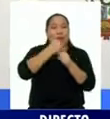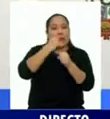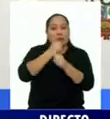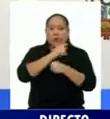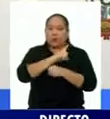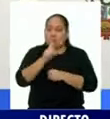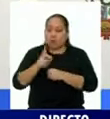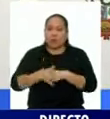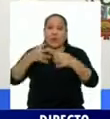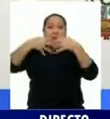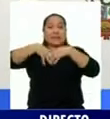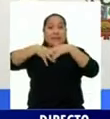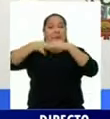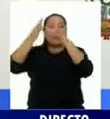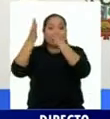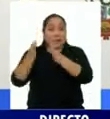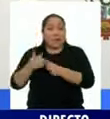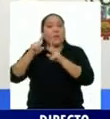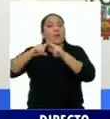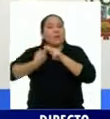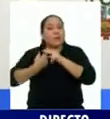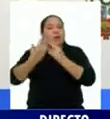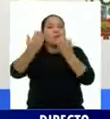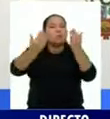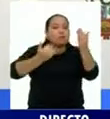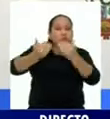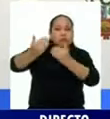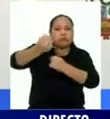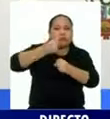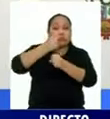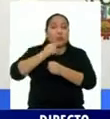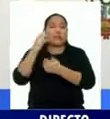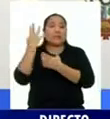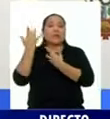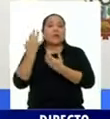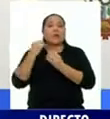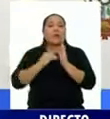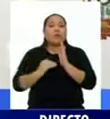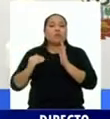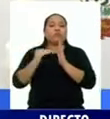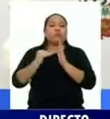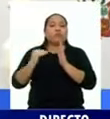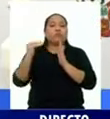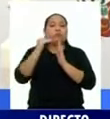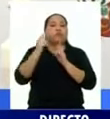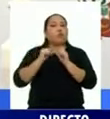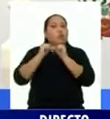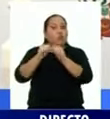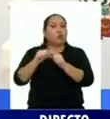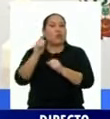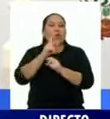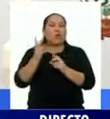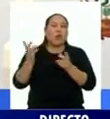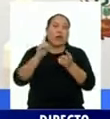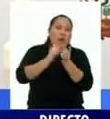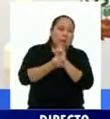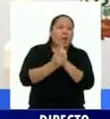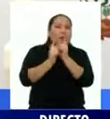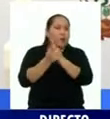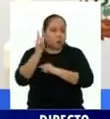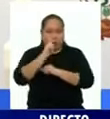Los empresarios, para empezar a contratar, esperan ver un crecimiento sostenido, no transitorio.